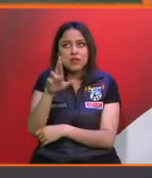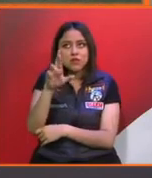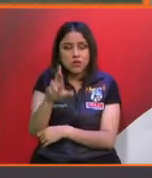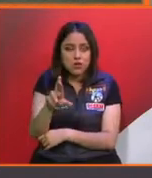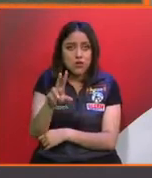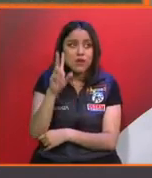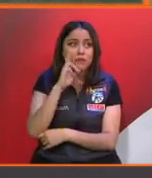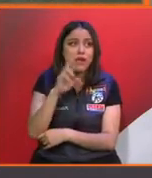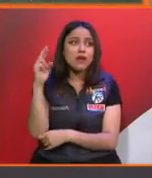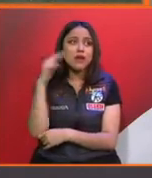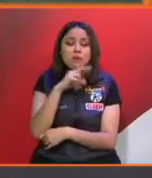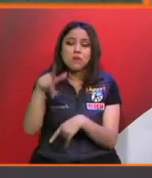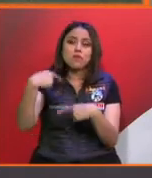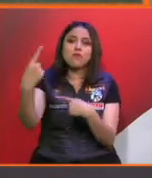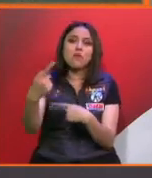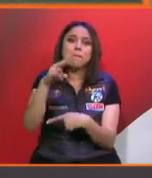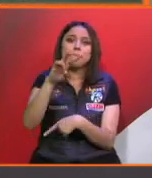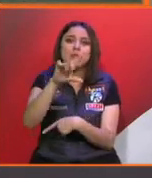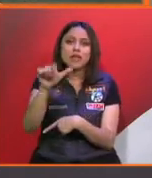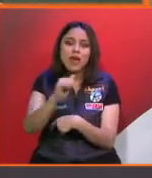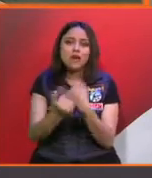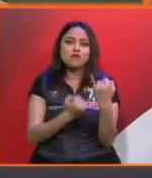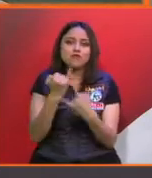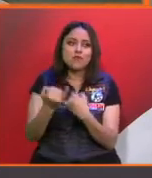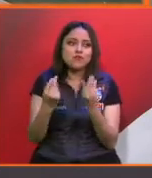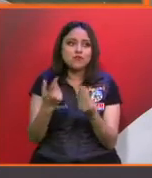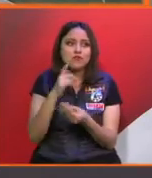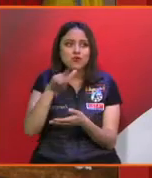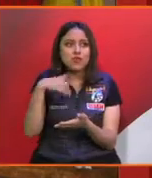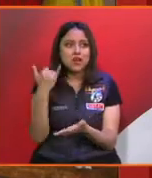y corran a la villa también, que se la van a pasar muy bien.